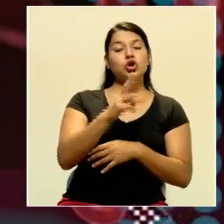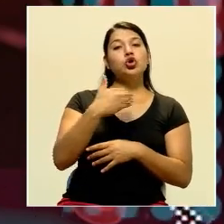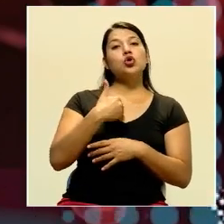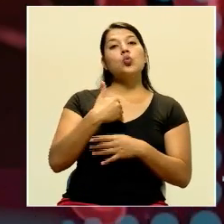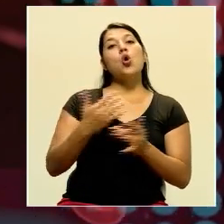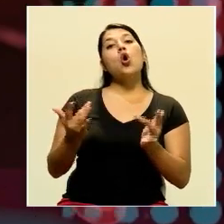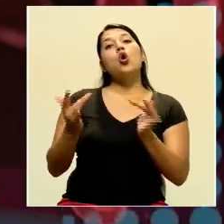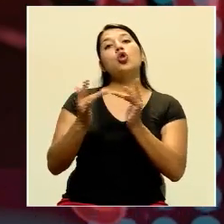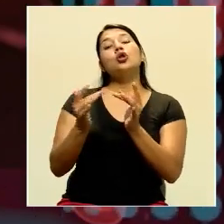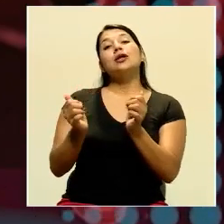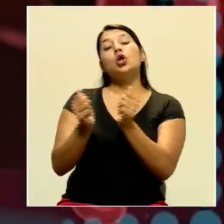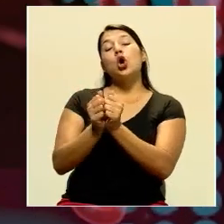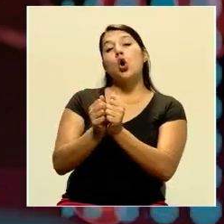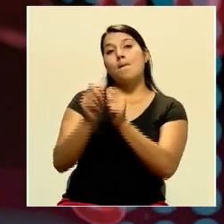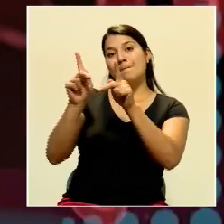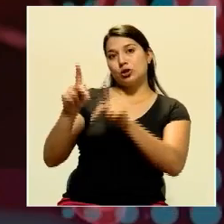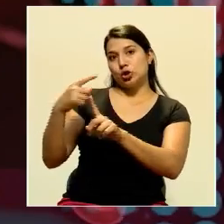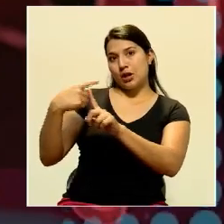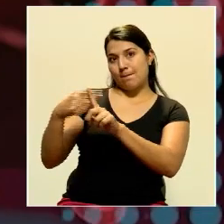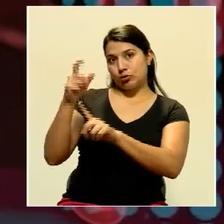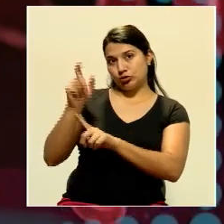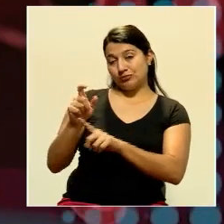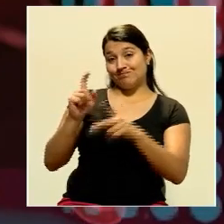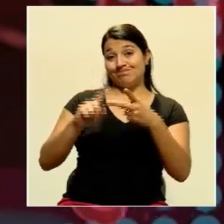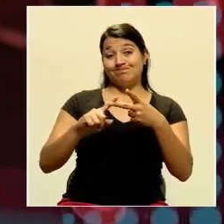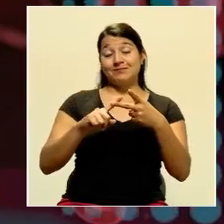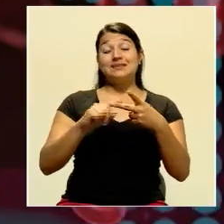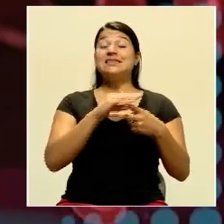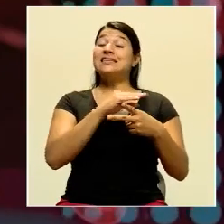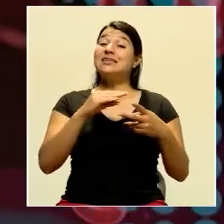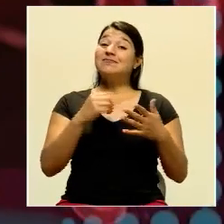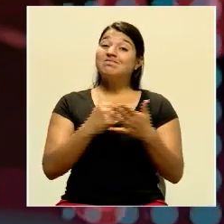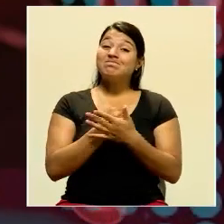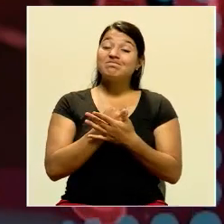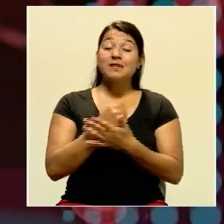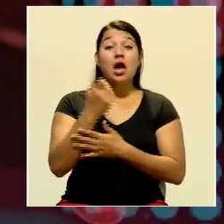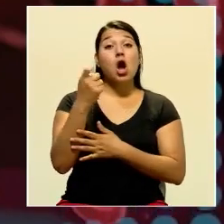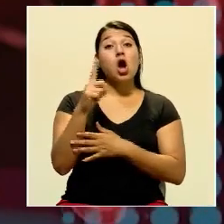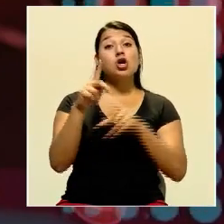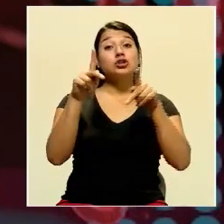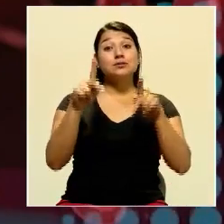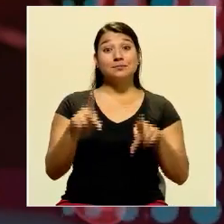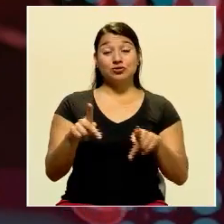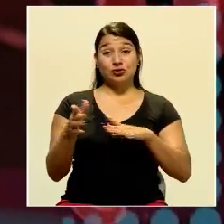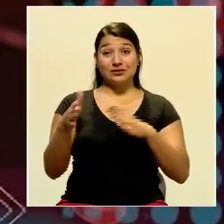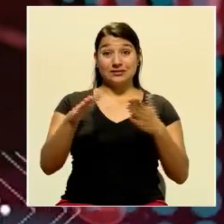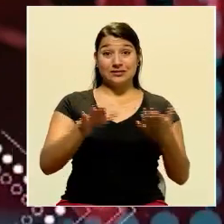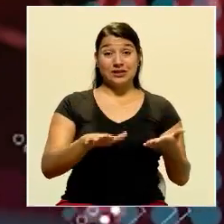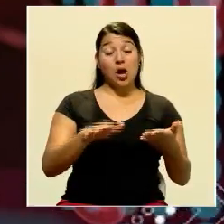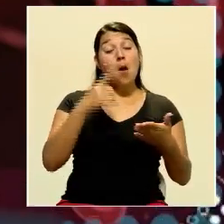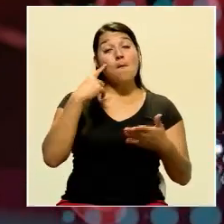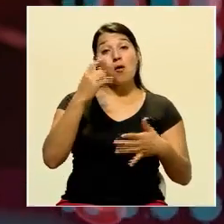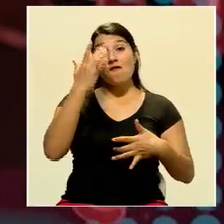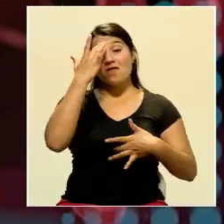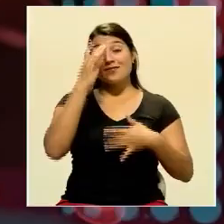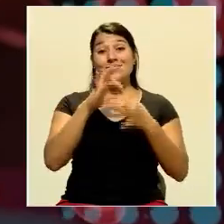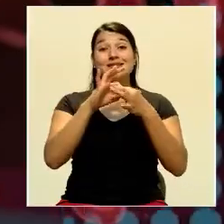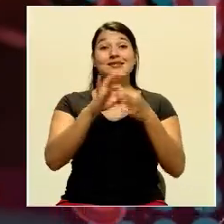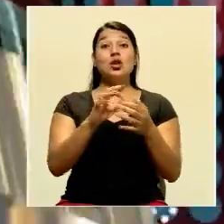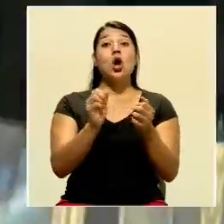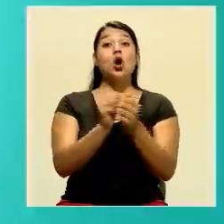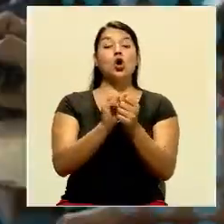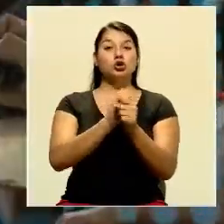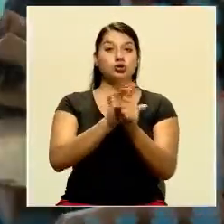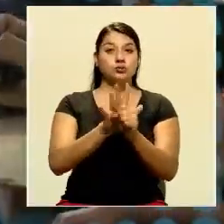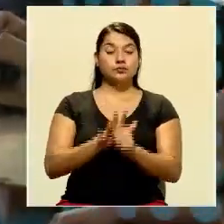nexo epidemiológico y lamentablemente 11 personas perdieron la vida por complicaciones asociadas con el